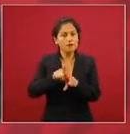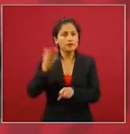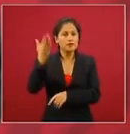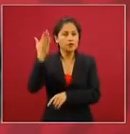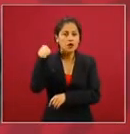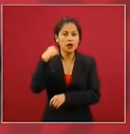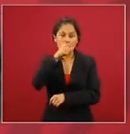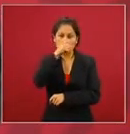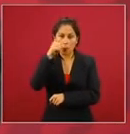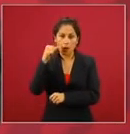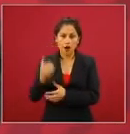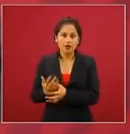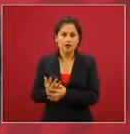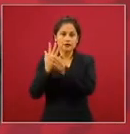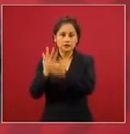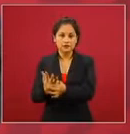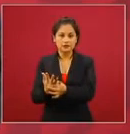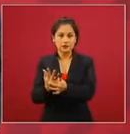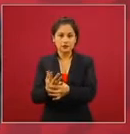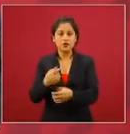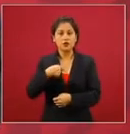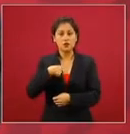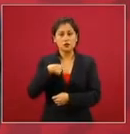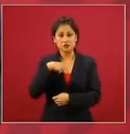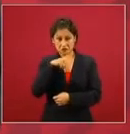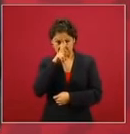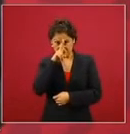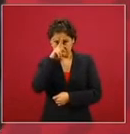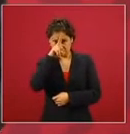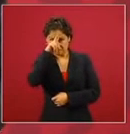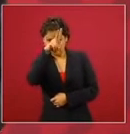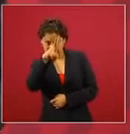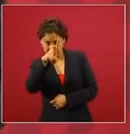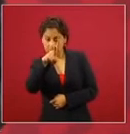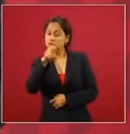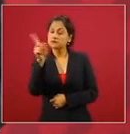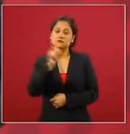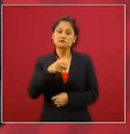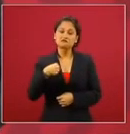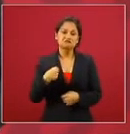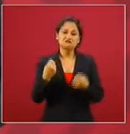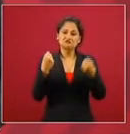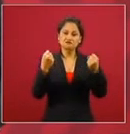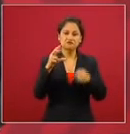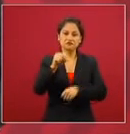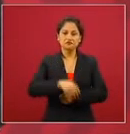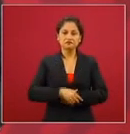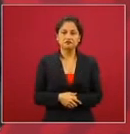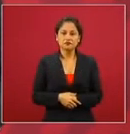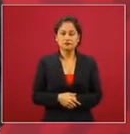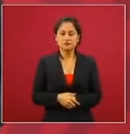es mi fuerte la venganza. Ustedes saben que en ese periodo